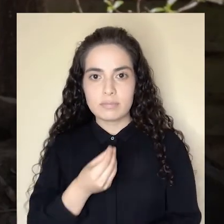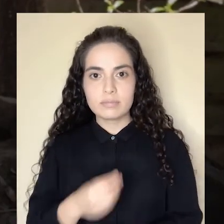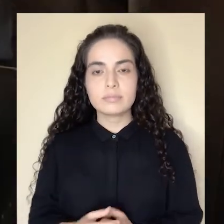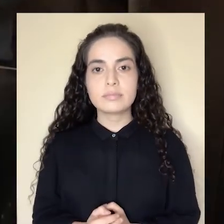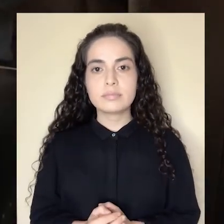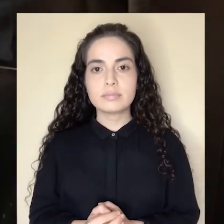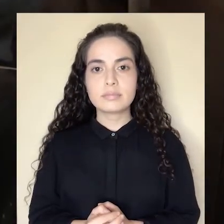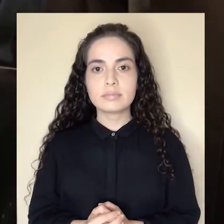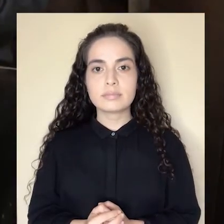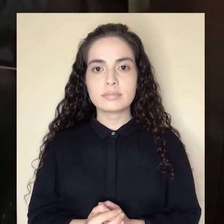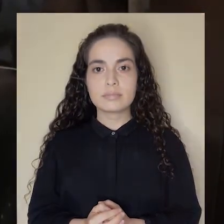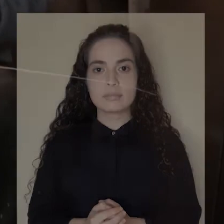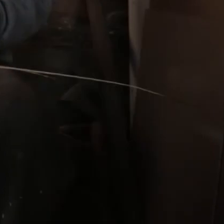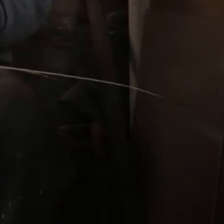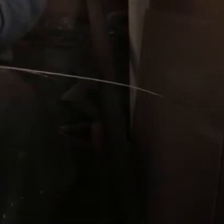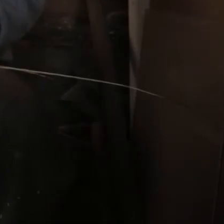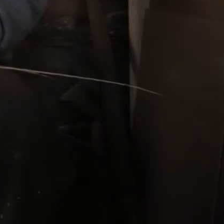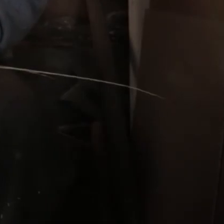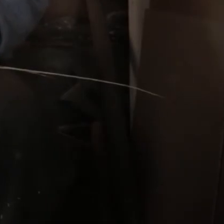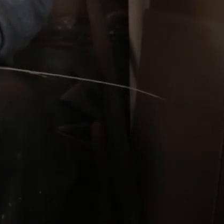la presentación.